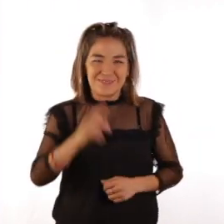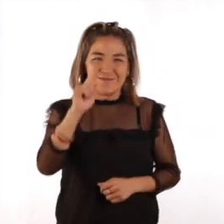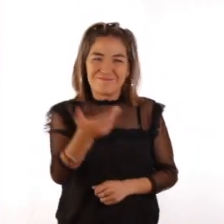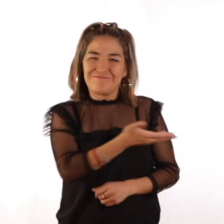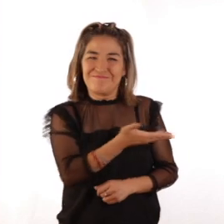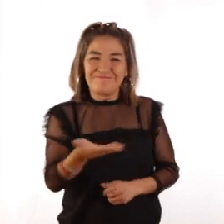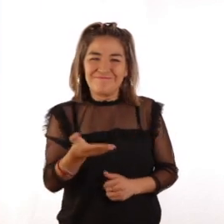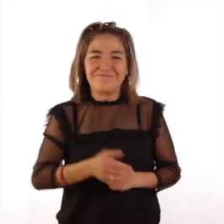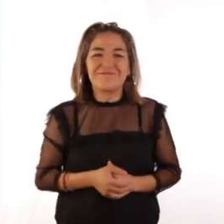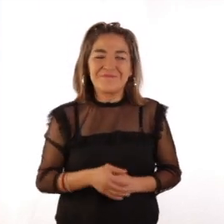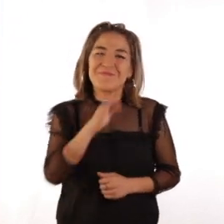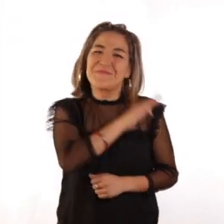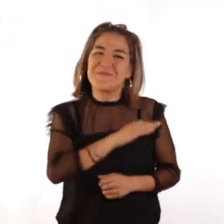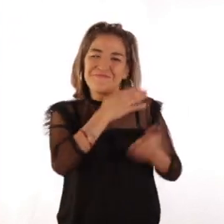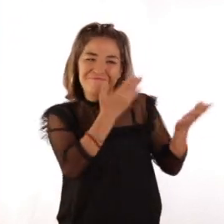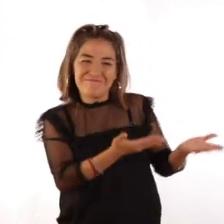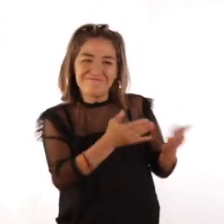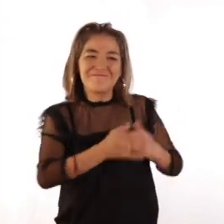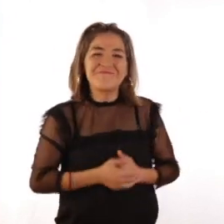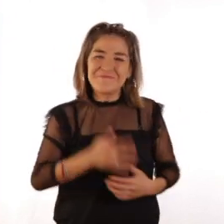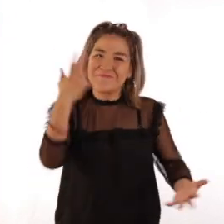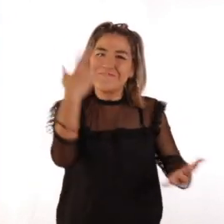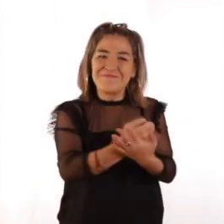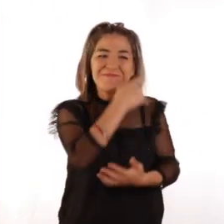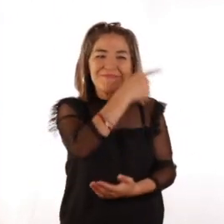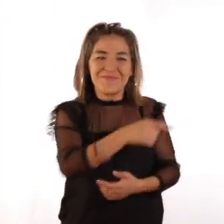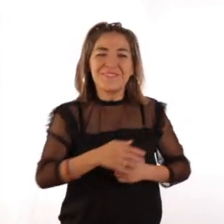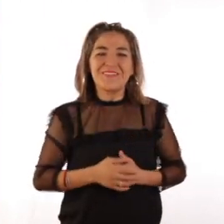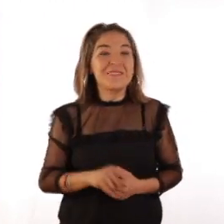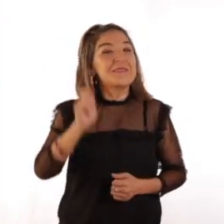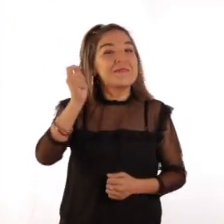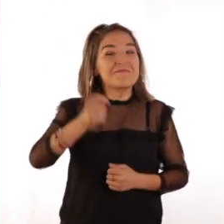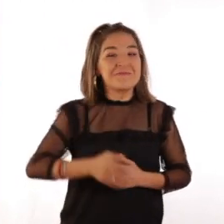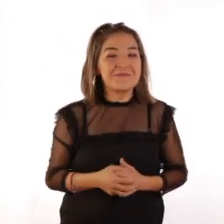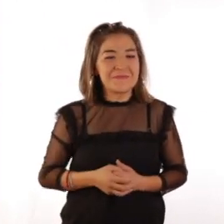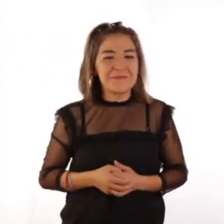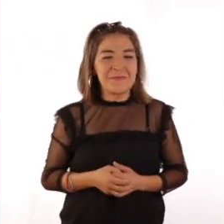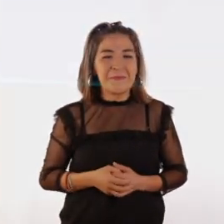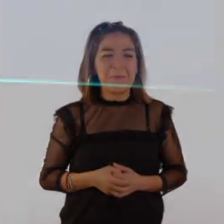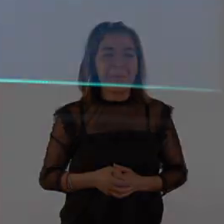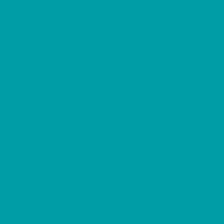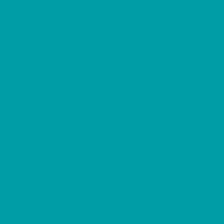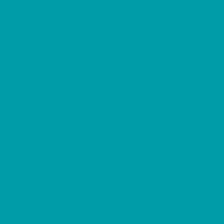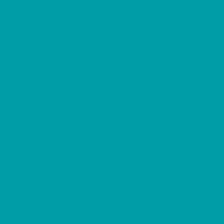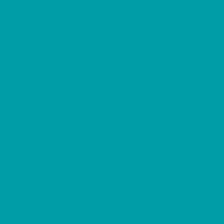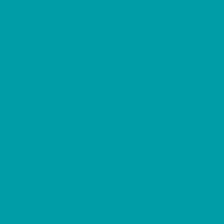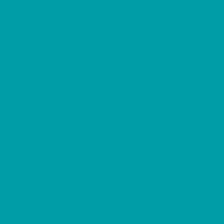sociales. Las pueden ver en pantalla. ¡Felicidades, Didmara! Has ganado tu premio, que es